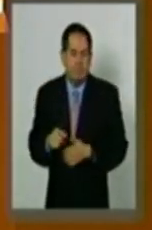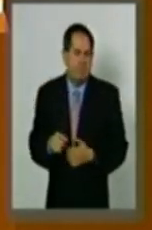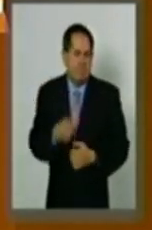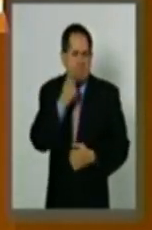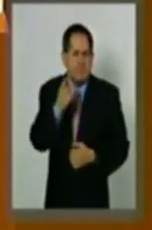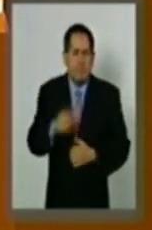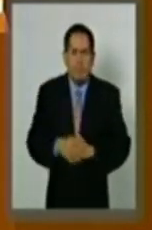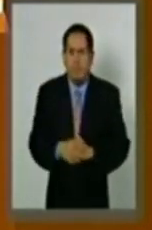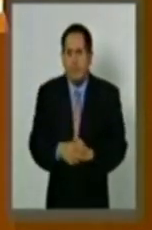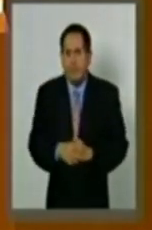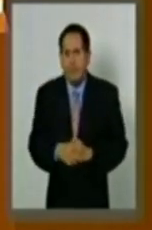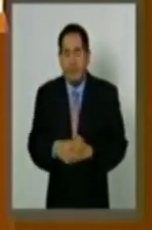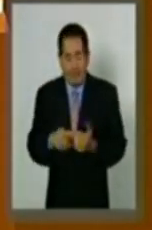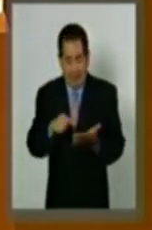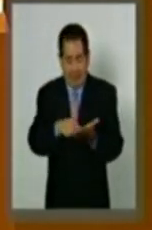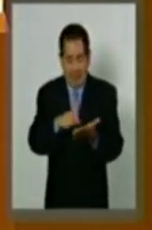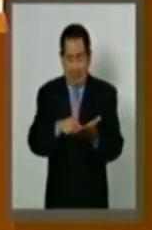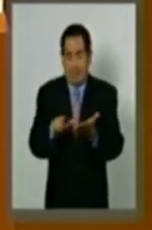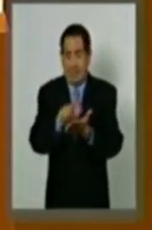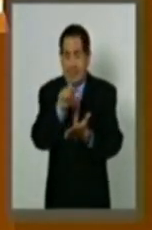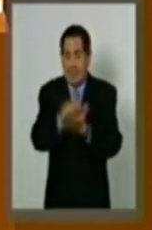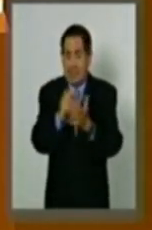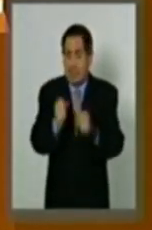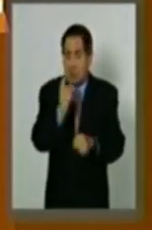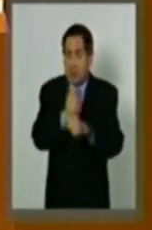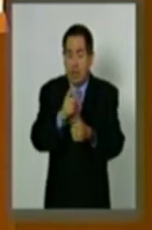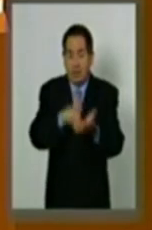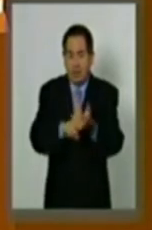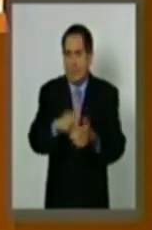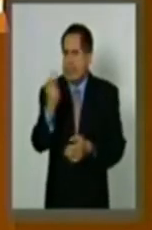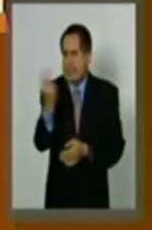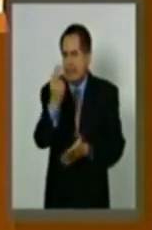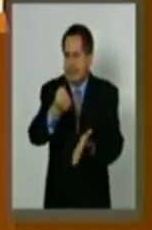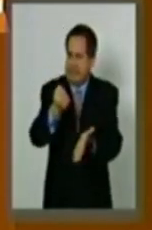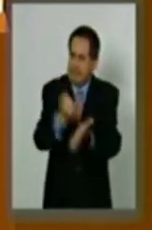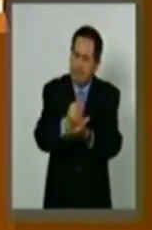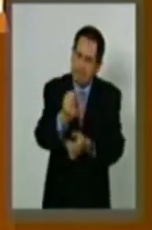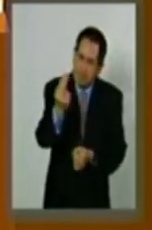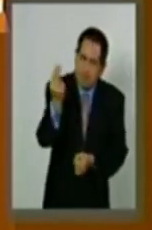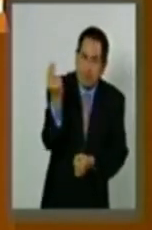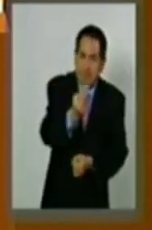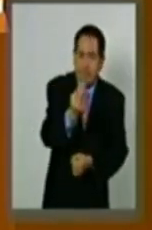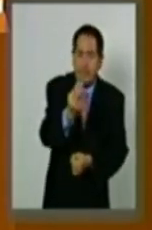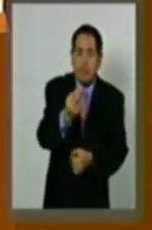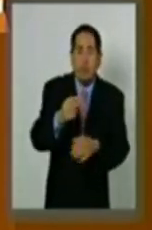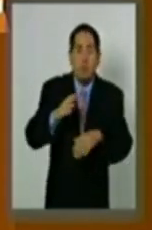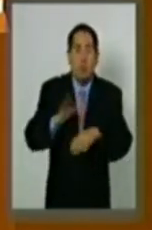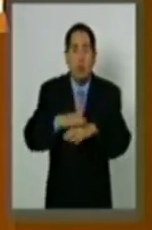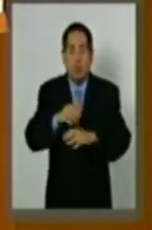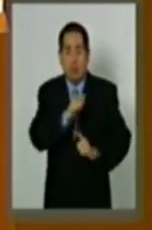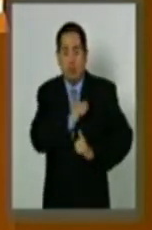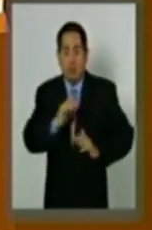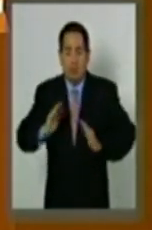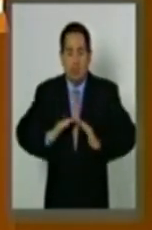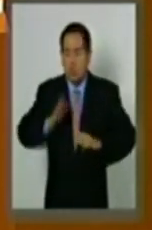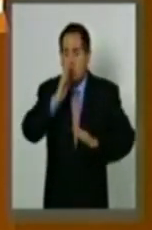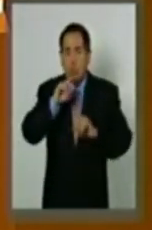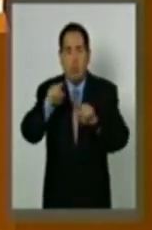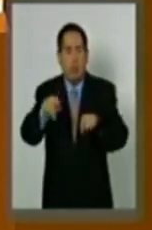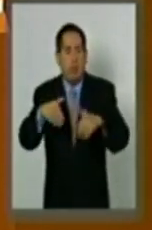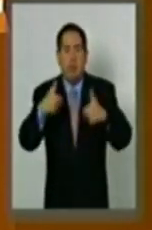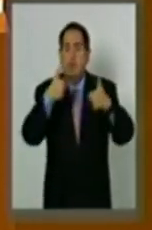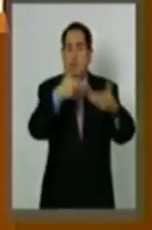la aprobación de una ley de seguridad interior, ya que es impensable que el Ejército continúe